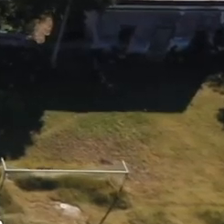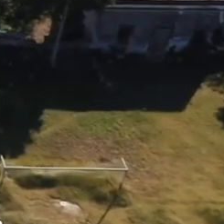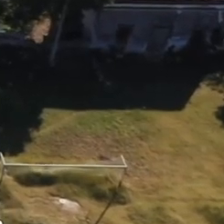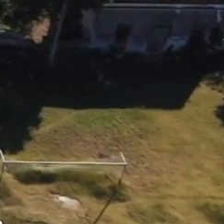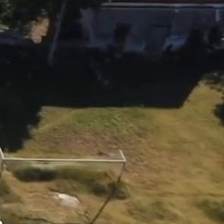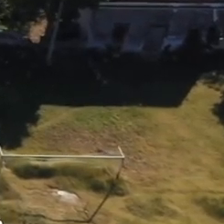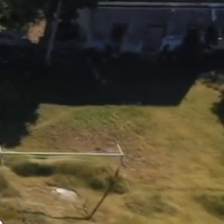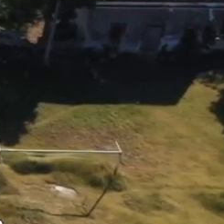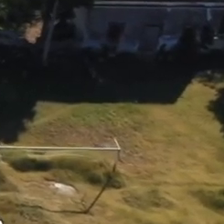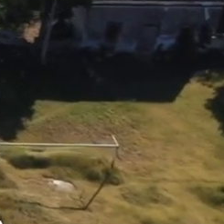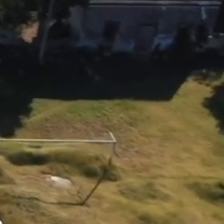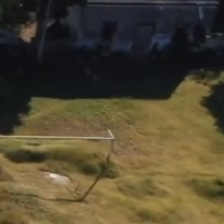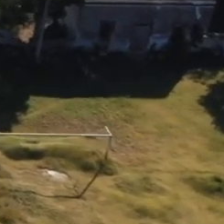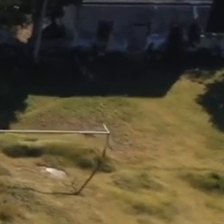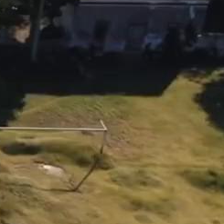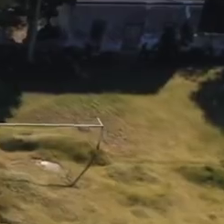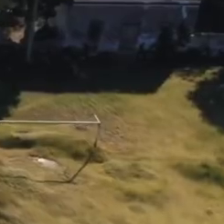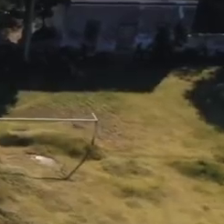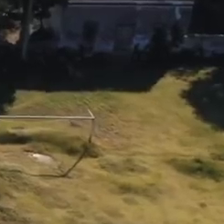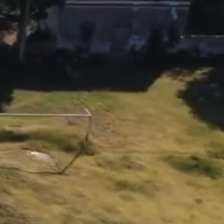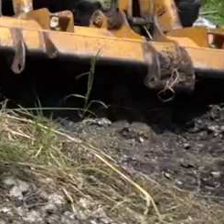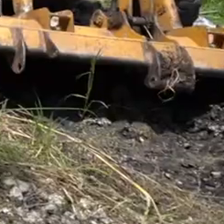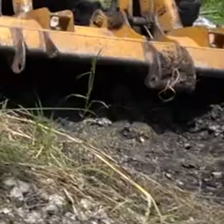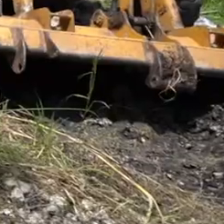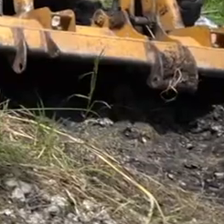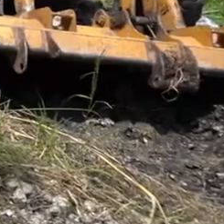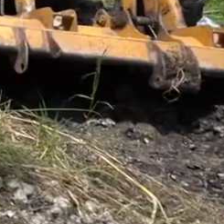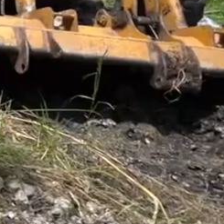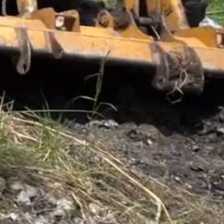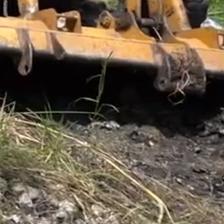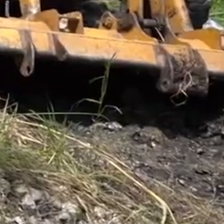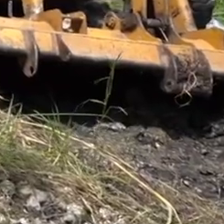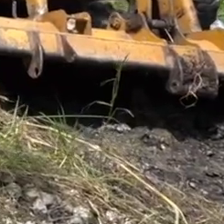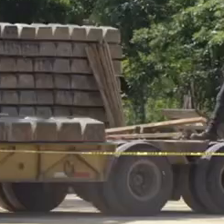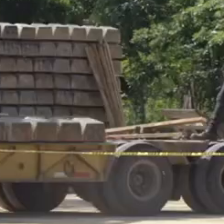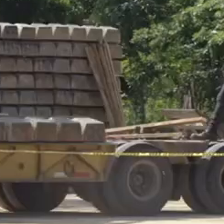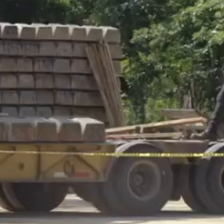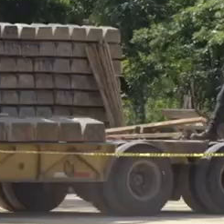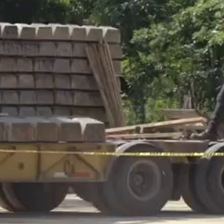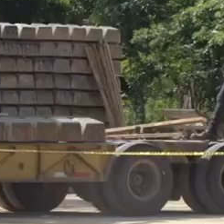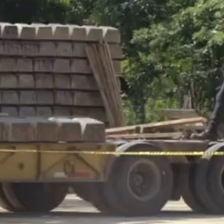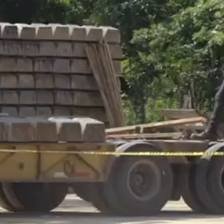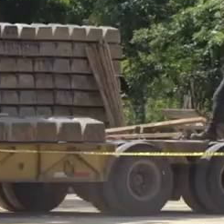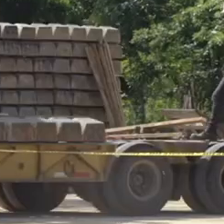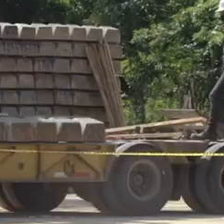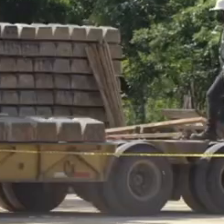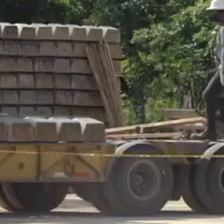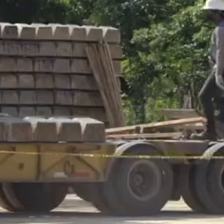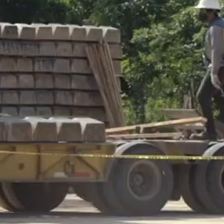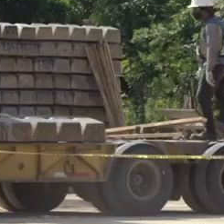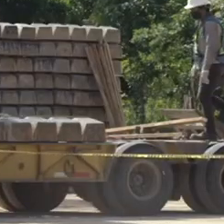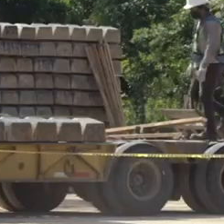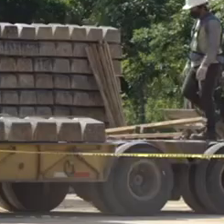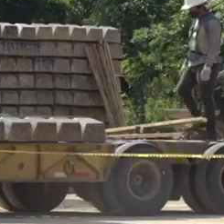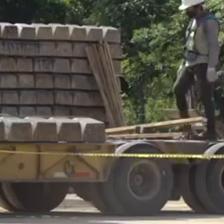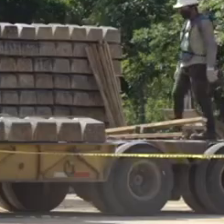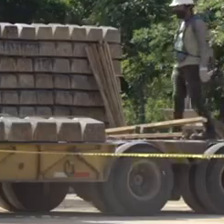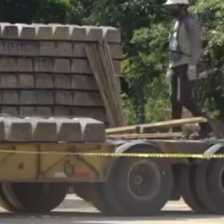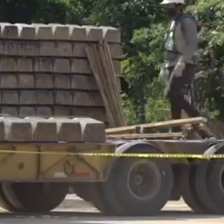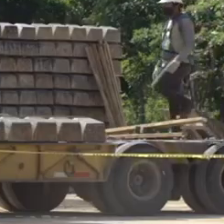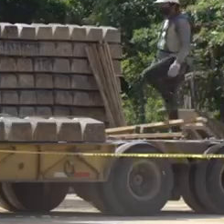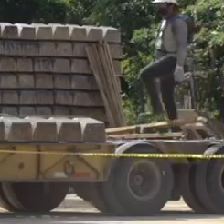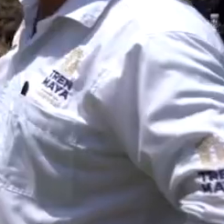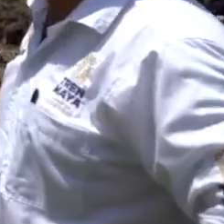olvido y la explotación. Y ahora, en este momento de transformación, es tiempo de renovar esa